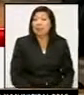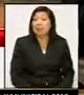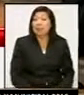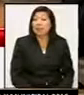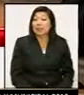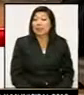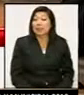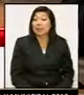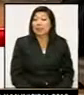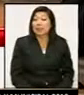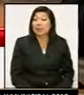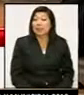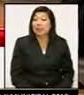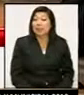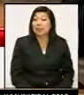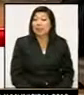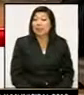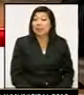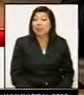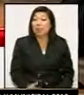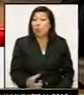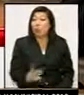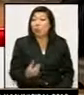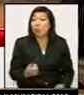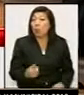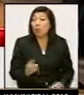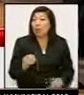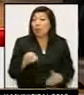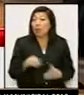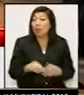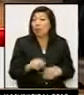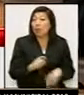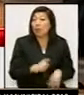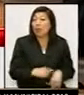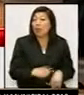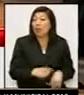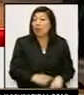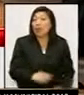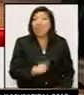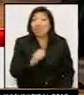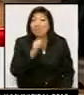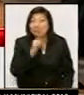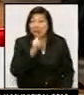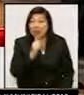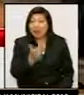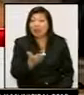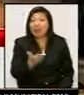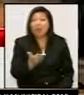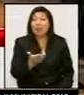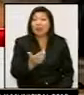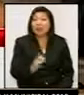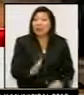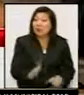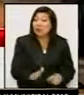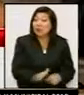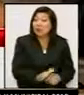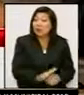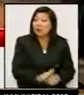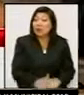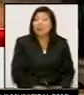¿no es cierto?, el incumplimiento de los horarios, la falta de vagones suficientes